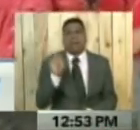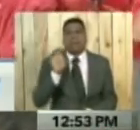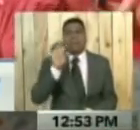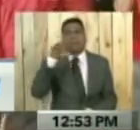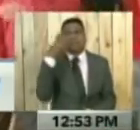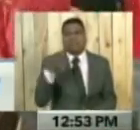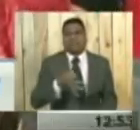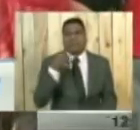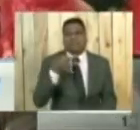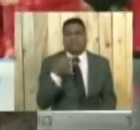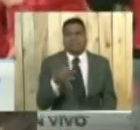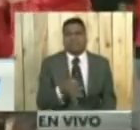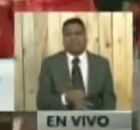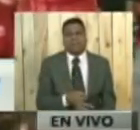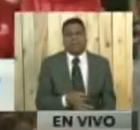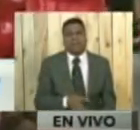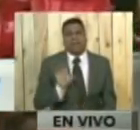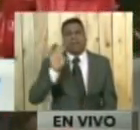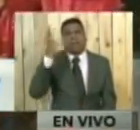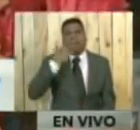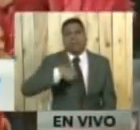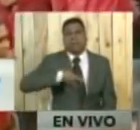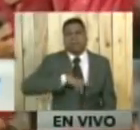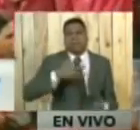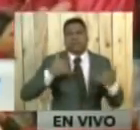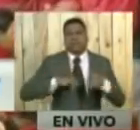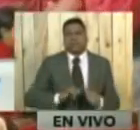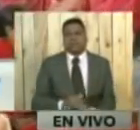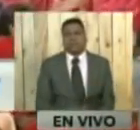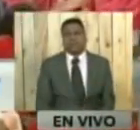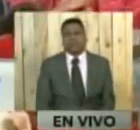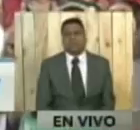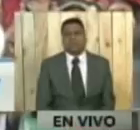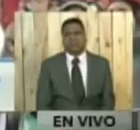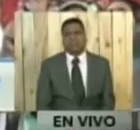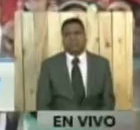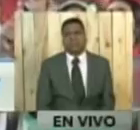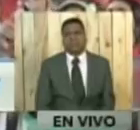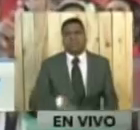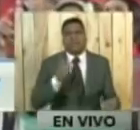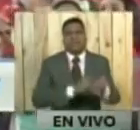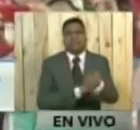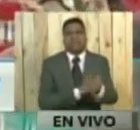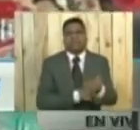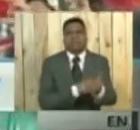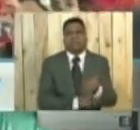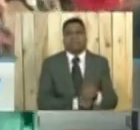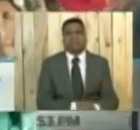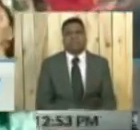para nuestros hijos. Y esto, hermanos, hermanas,